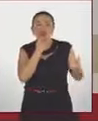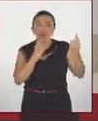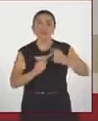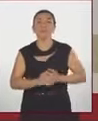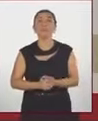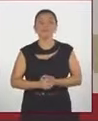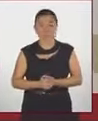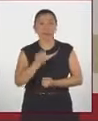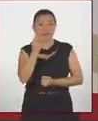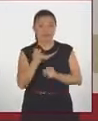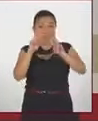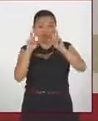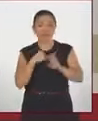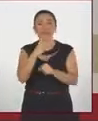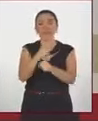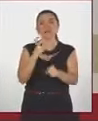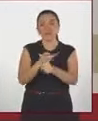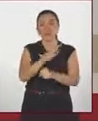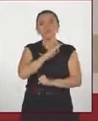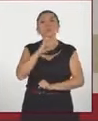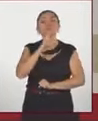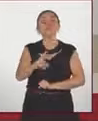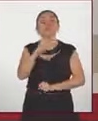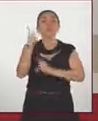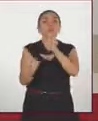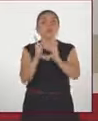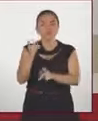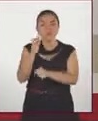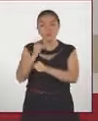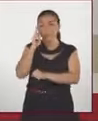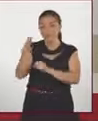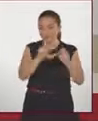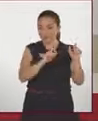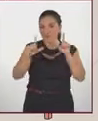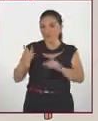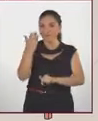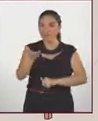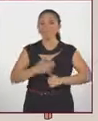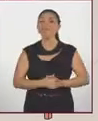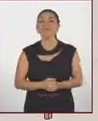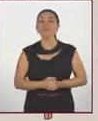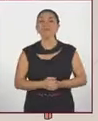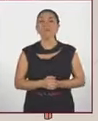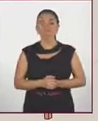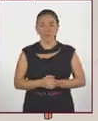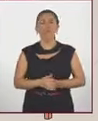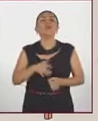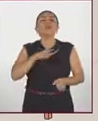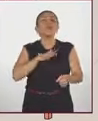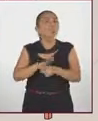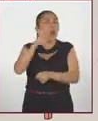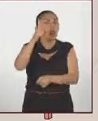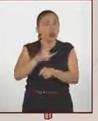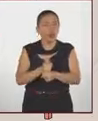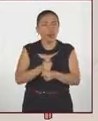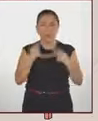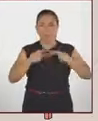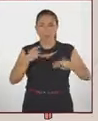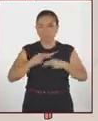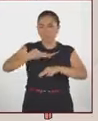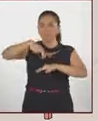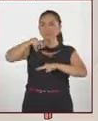Al respecto, les invitamos a responder la siguiente pregunta en nuestras redes sociales. ¿Qué postura, al estar